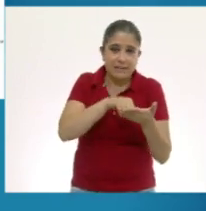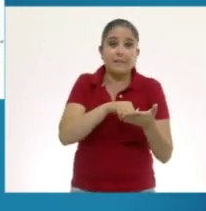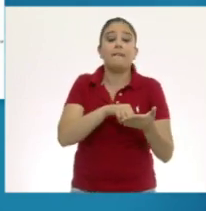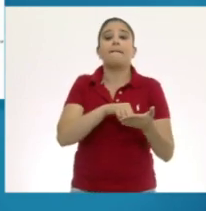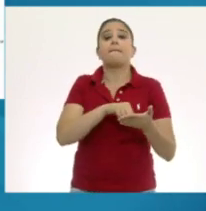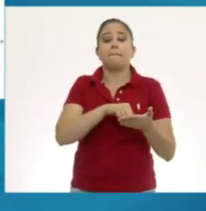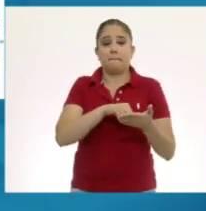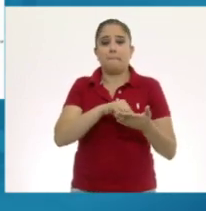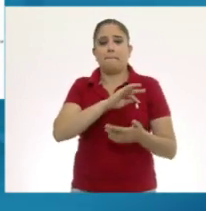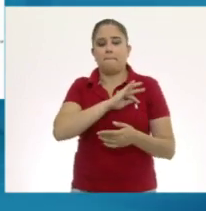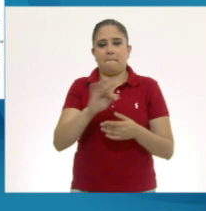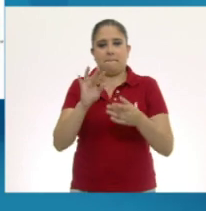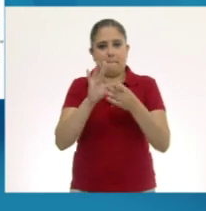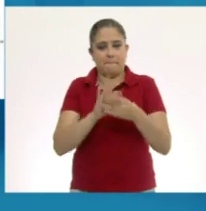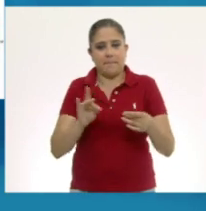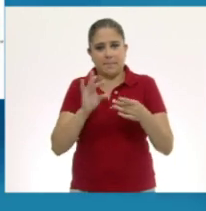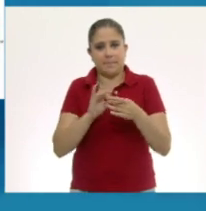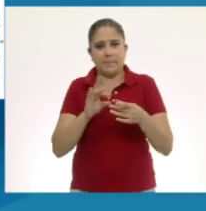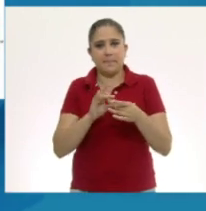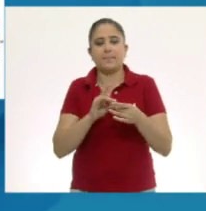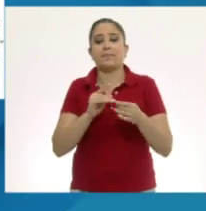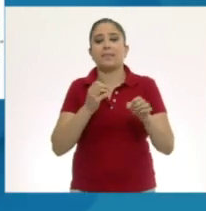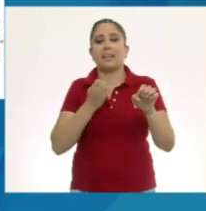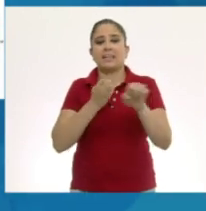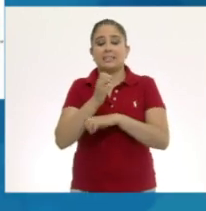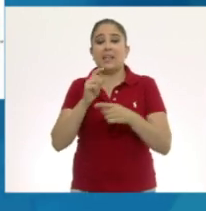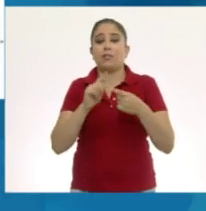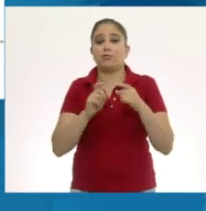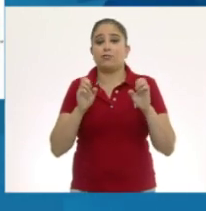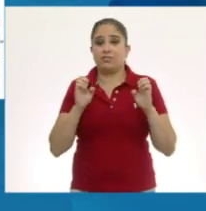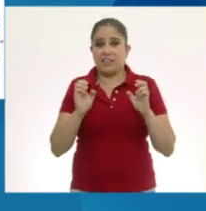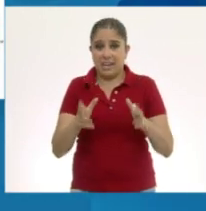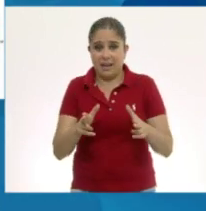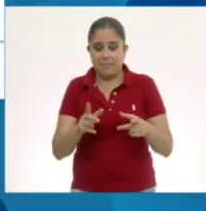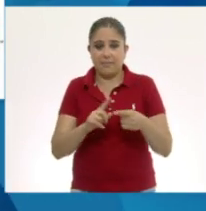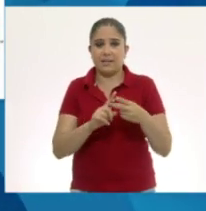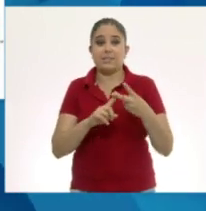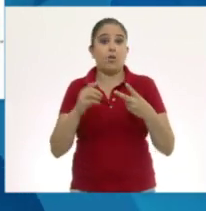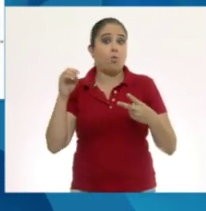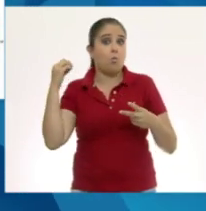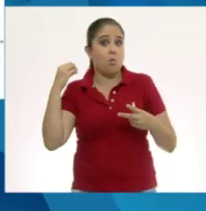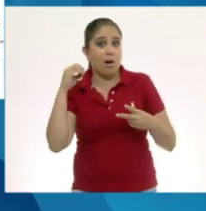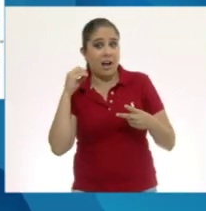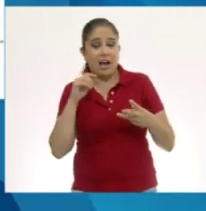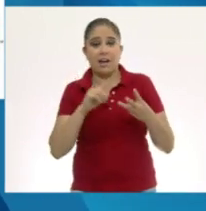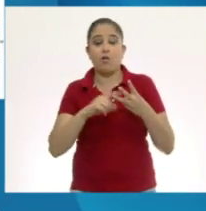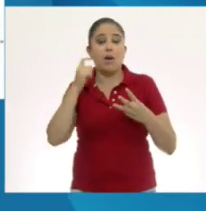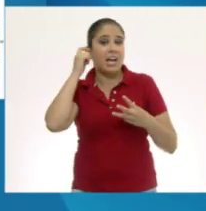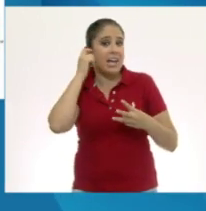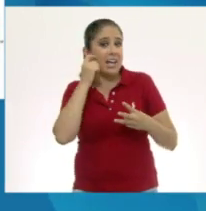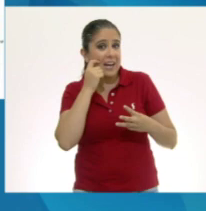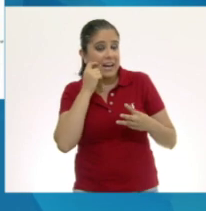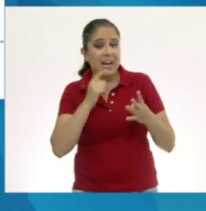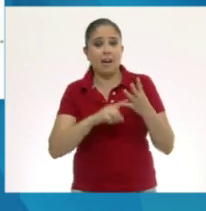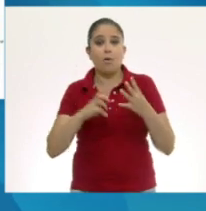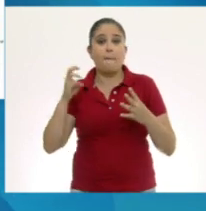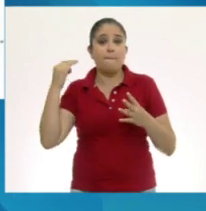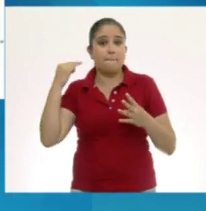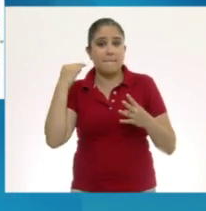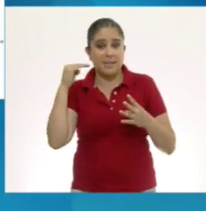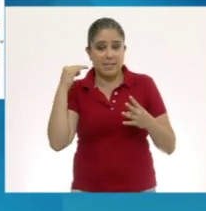establecer que serían los estados de Chiapas, de Oaxaca, de Guerrero, de